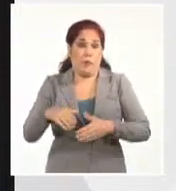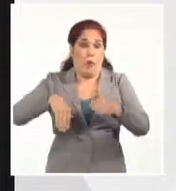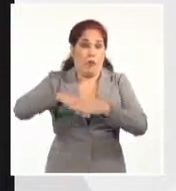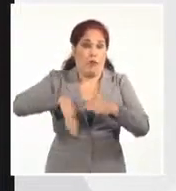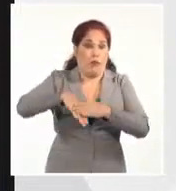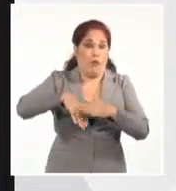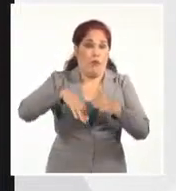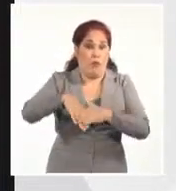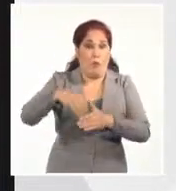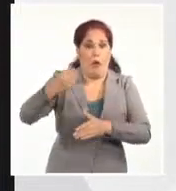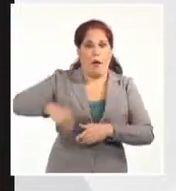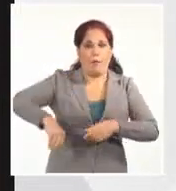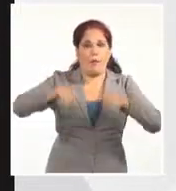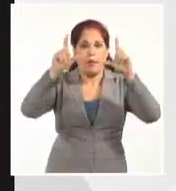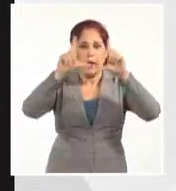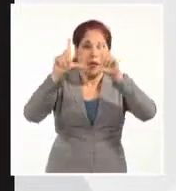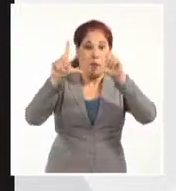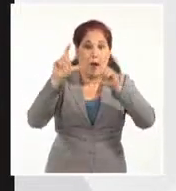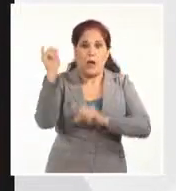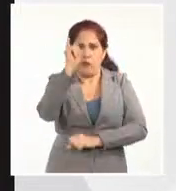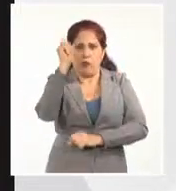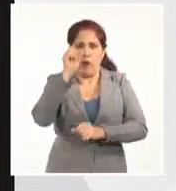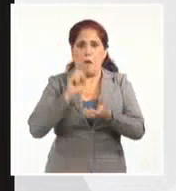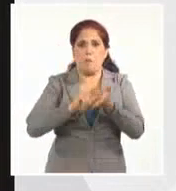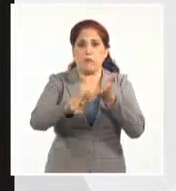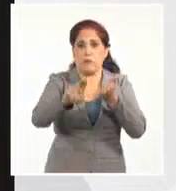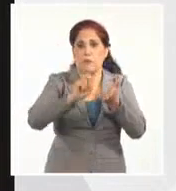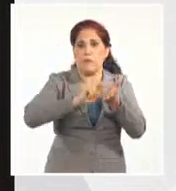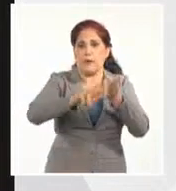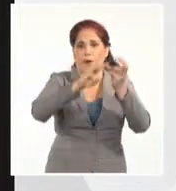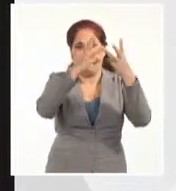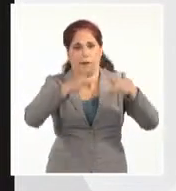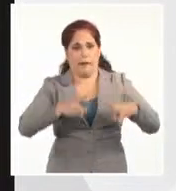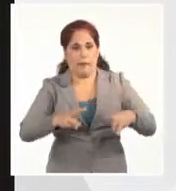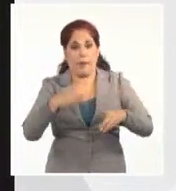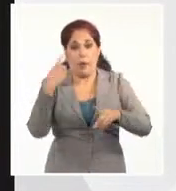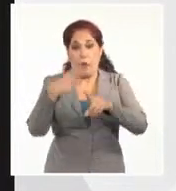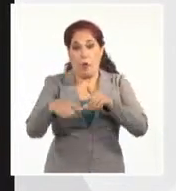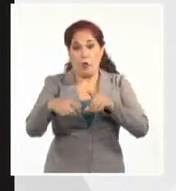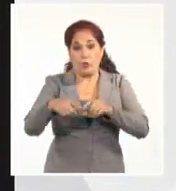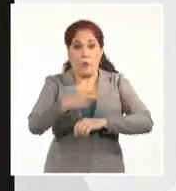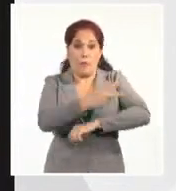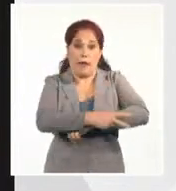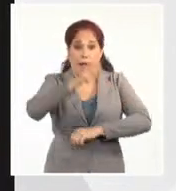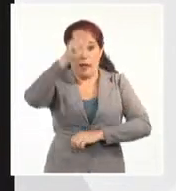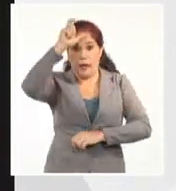en la Copa América, ¿no? En el Obelisco, o imágenes de Egipto, bueno, e incluso un viaje de